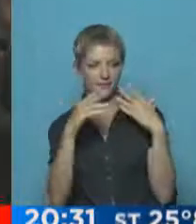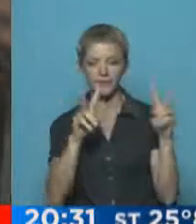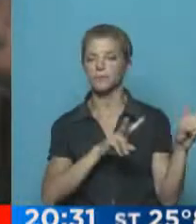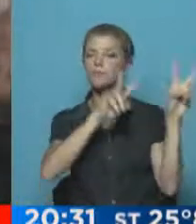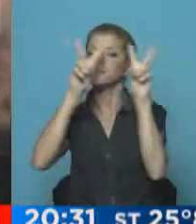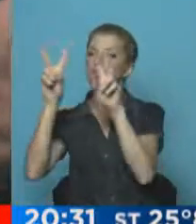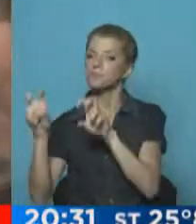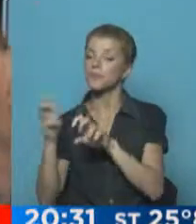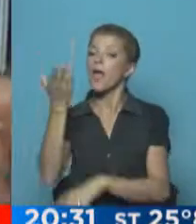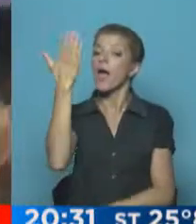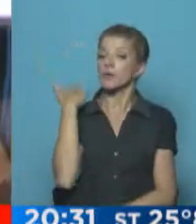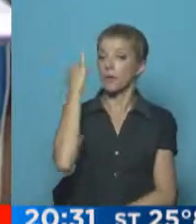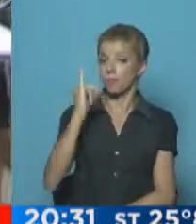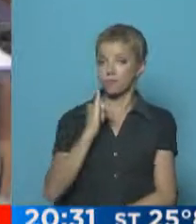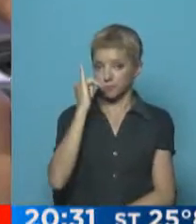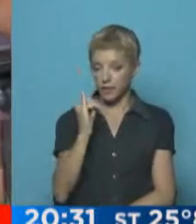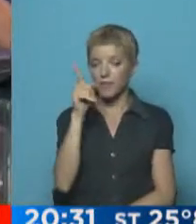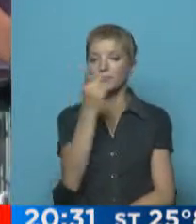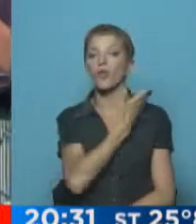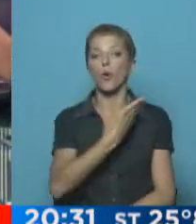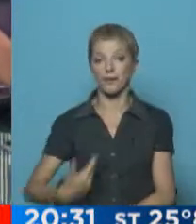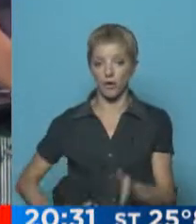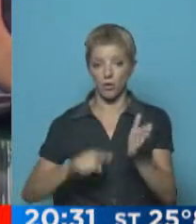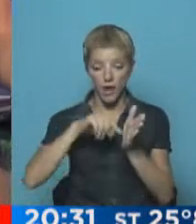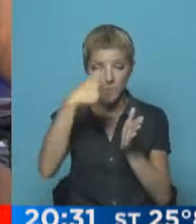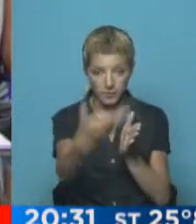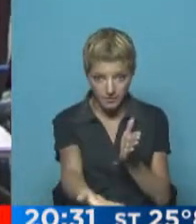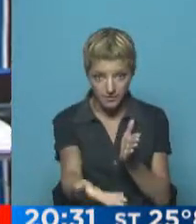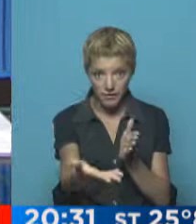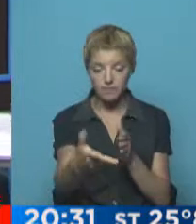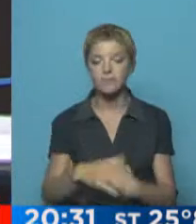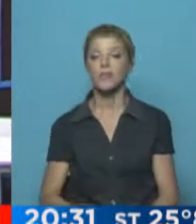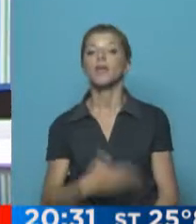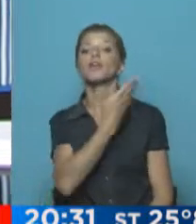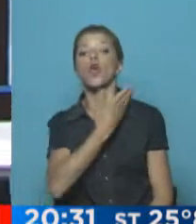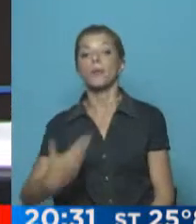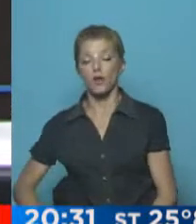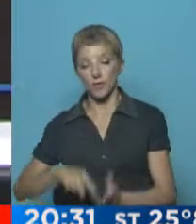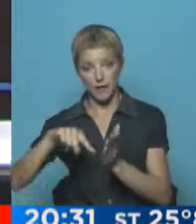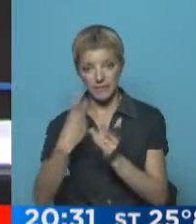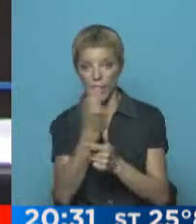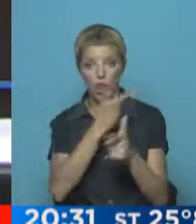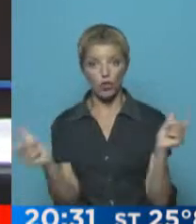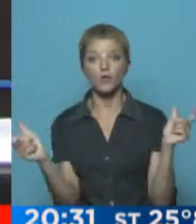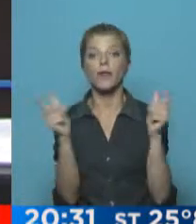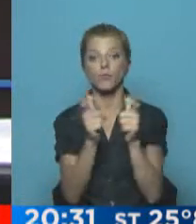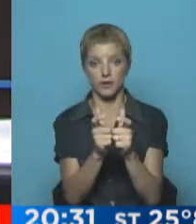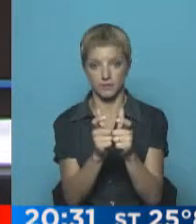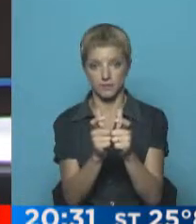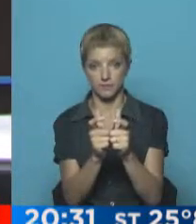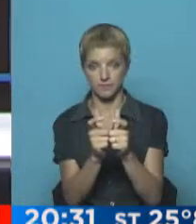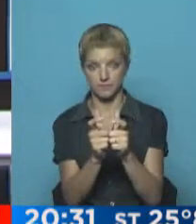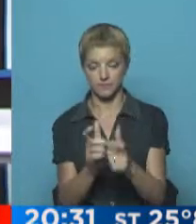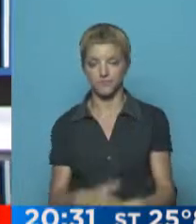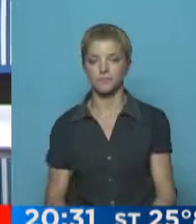Se lo habíamos adelantado, reunión entre la gobernadora de la provincia de Buenos Aires, María Eugenia Vidal, y el jefe de la ciudad, Horacio Rodríguez